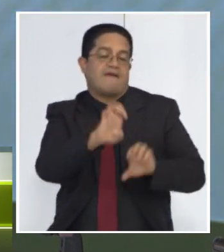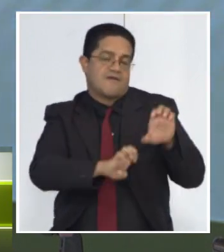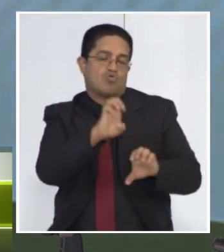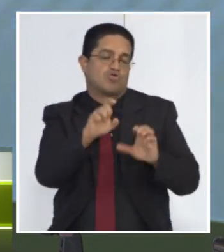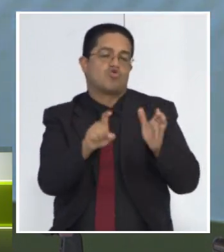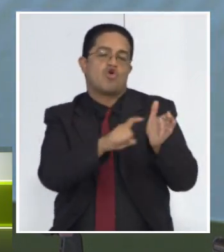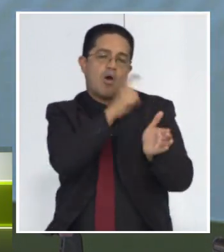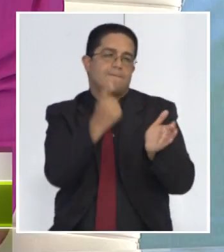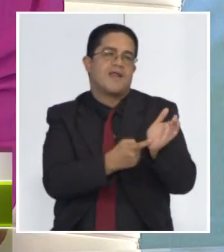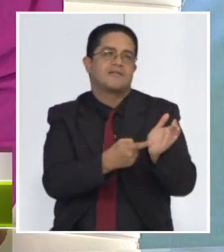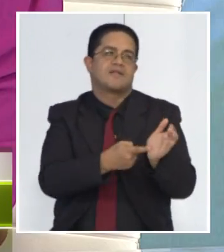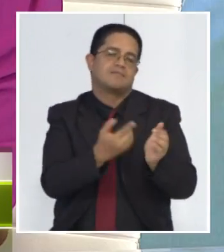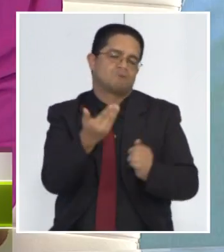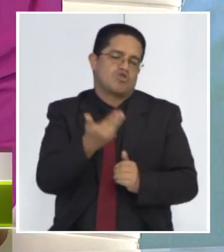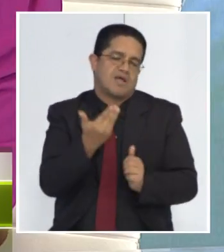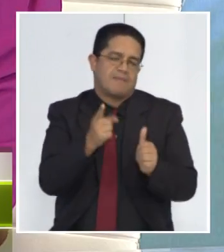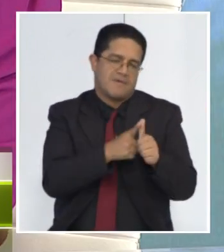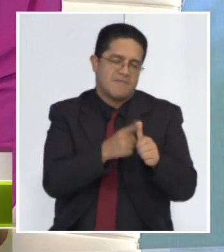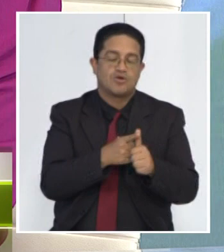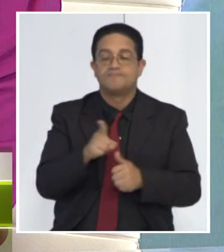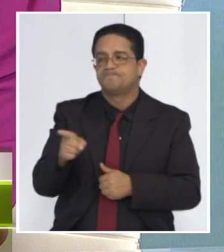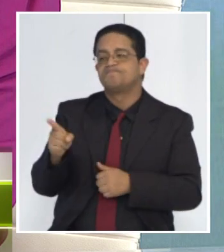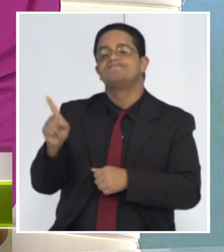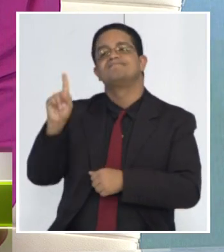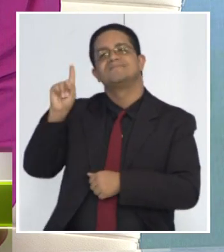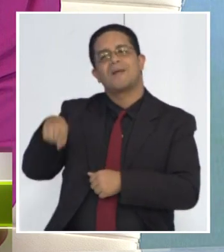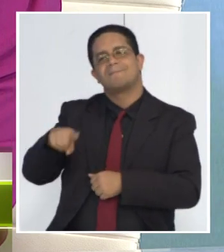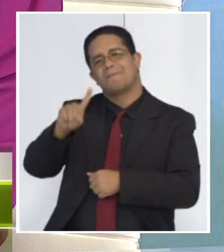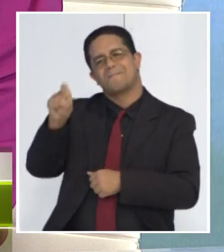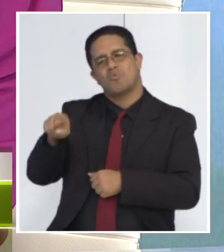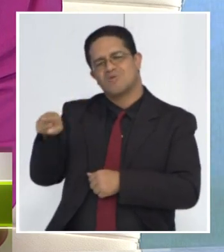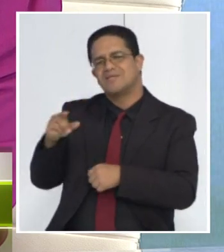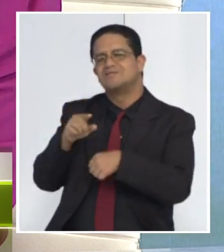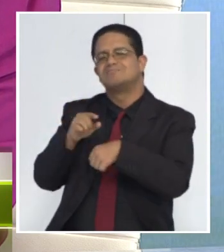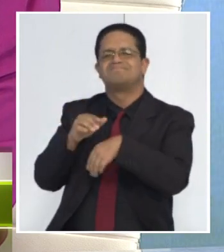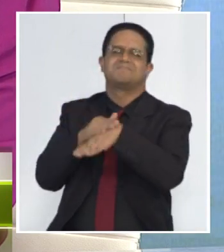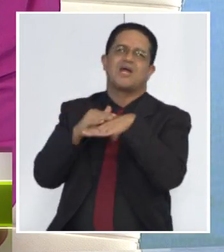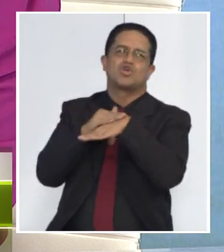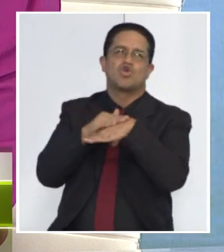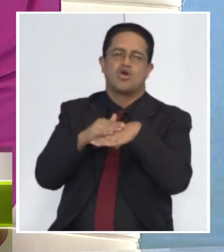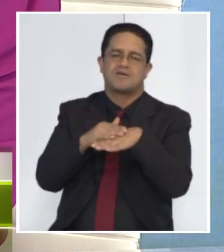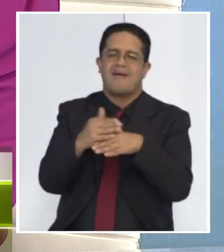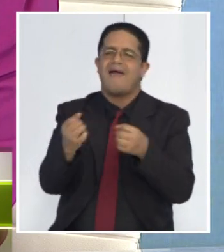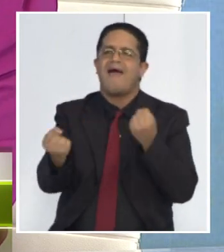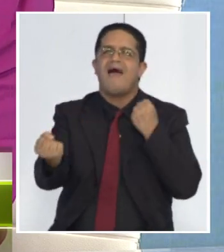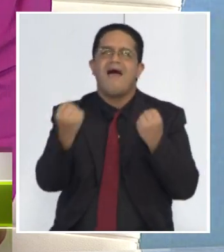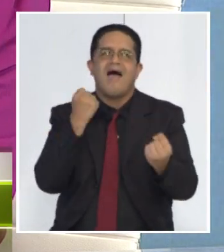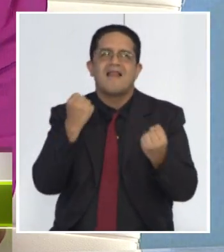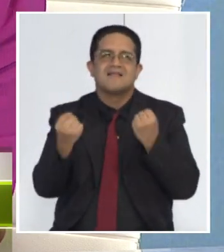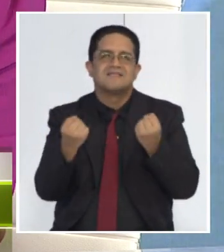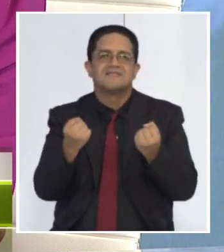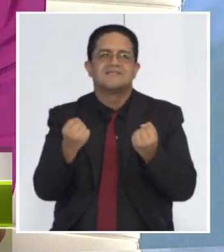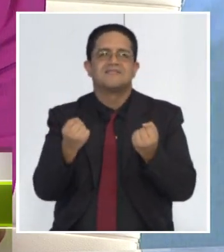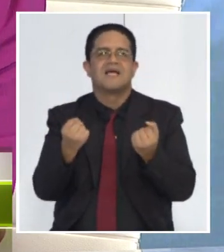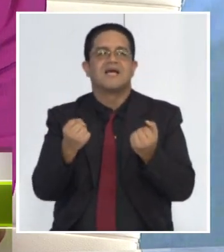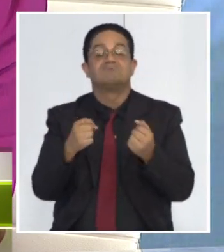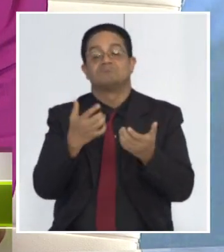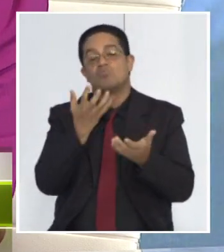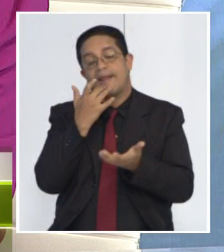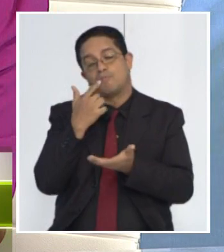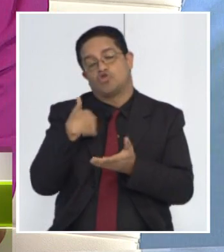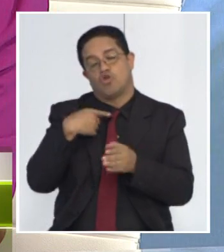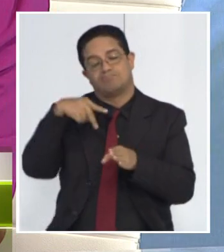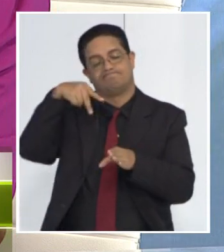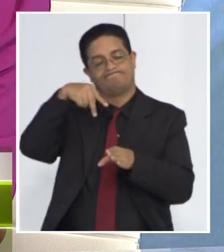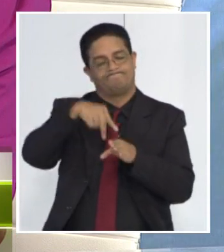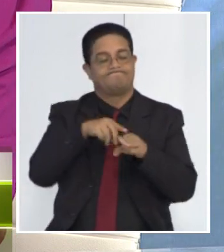del paciente. Doctor, por acá también nos están preguntando, buenas tardes, estimado doctor, disculpe, hacer ejercicio, por ejemplo, en el spinning, tengo mucho